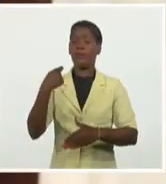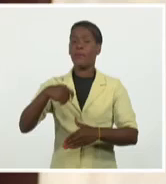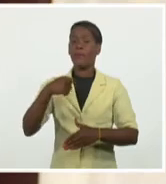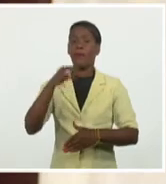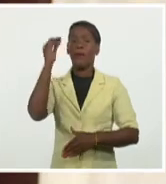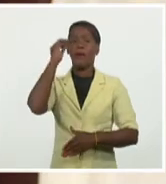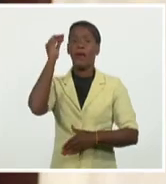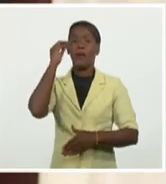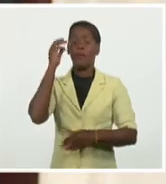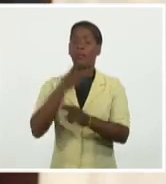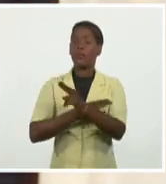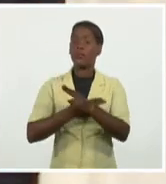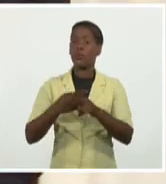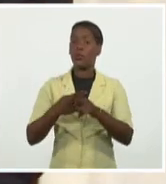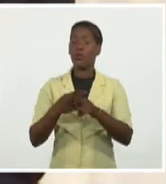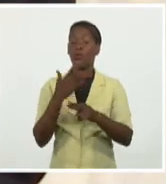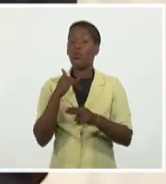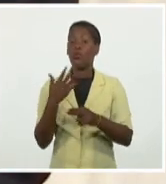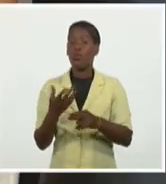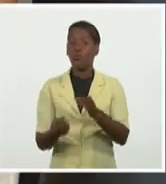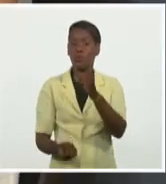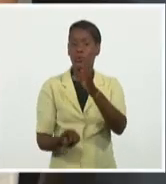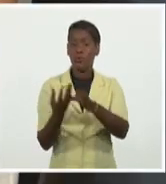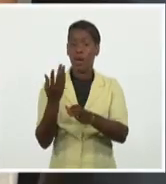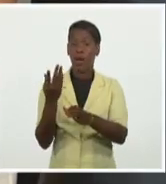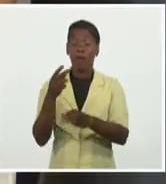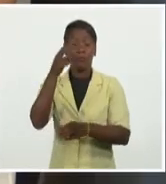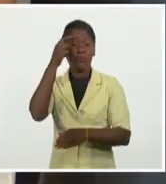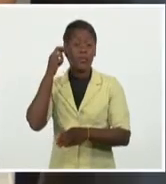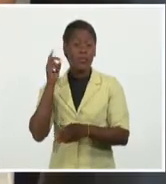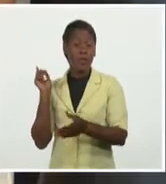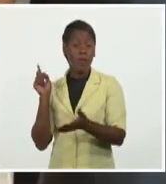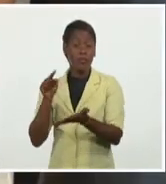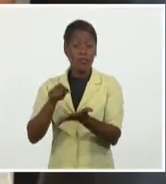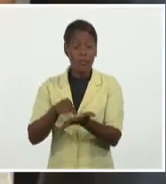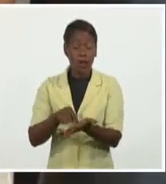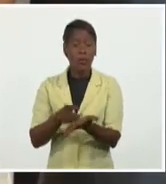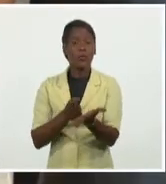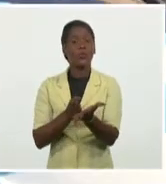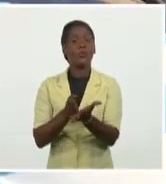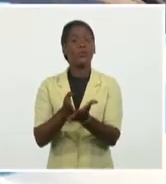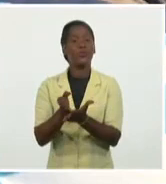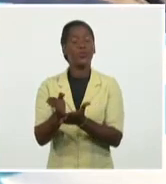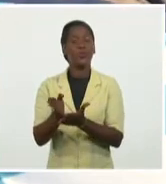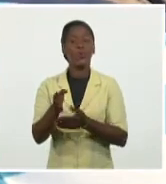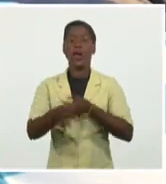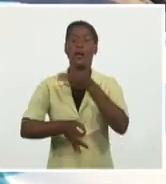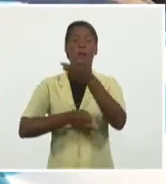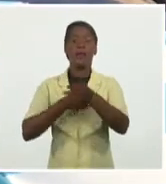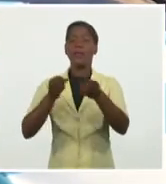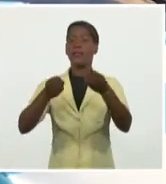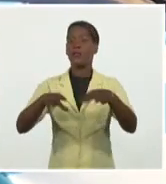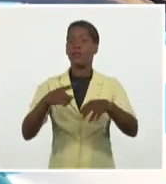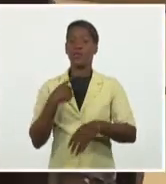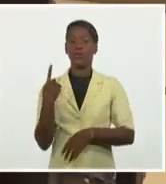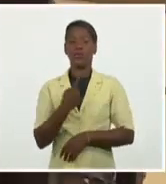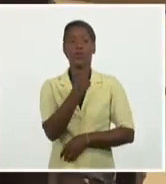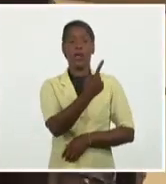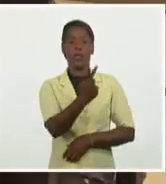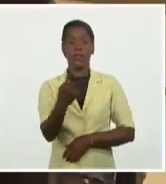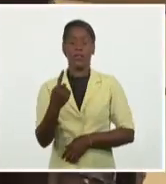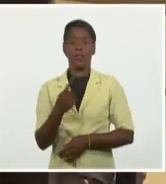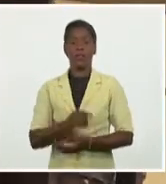sus logros, desde la prehistoria hasta la actualidad, sostiene el presente de todos los individuos.